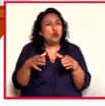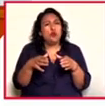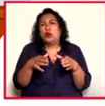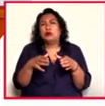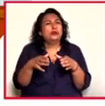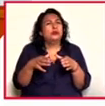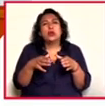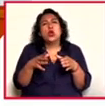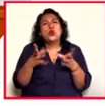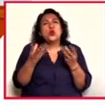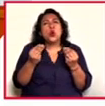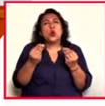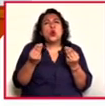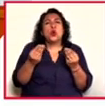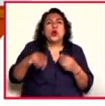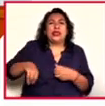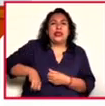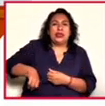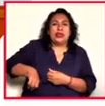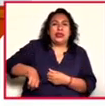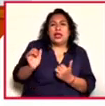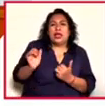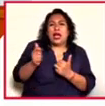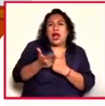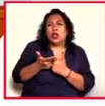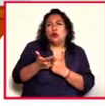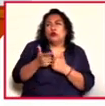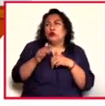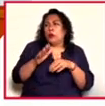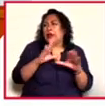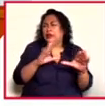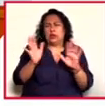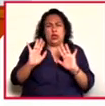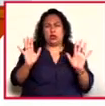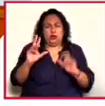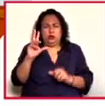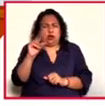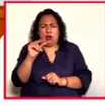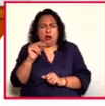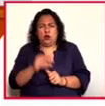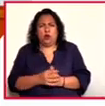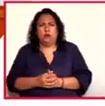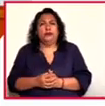interés por un asunto didáctico, ¿no? Como, por ejemplo,